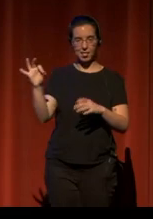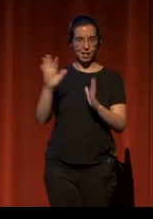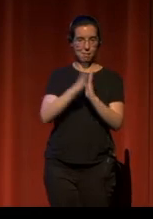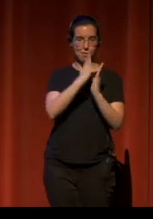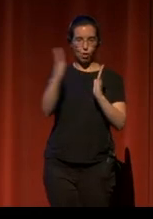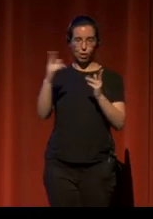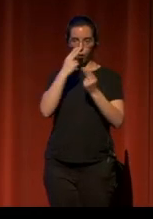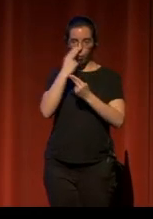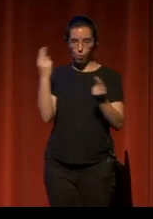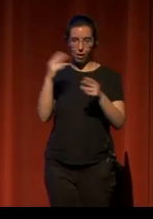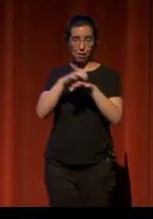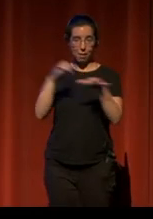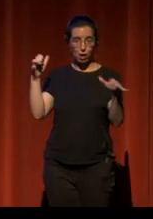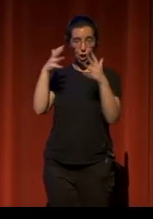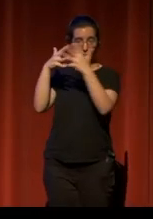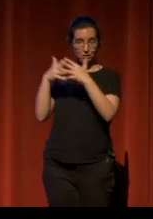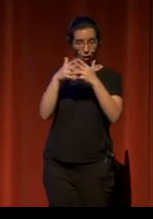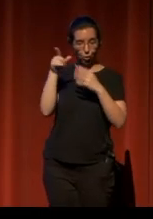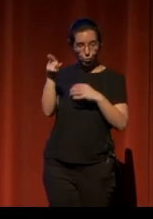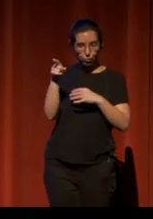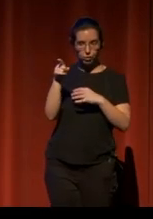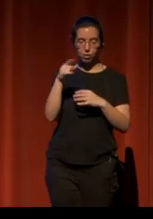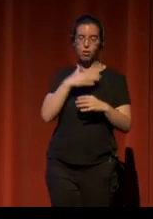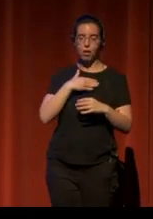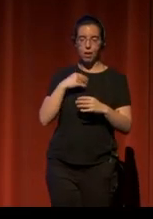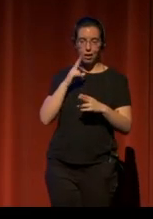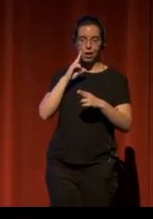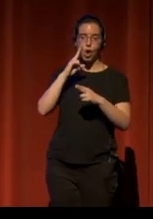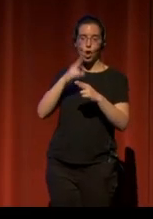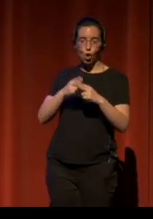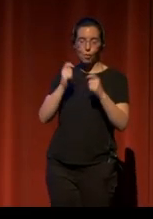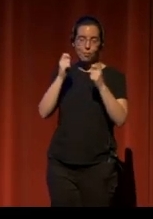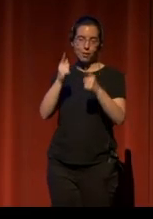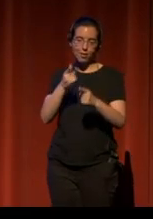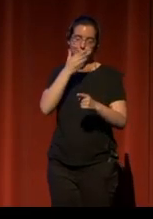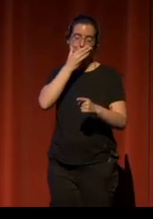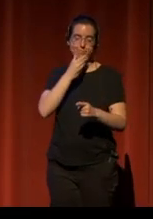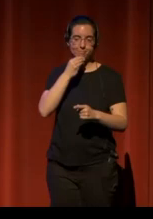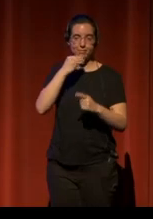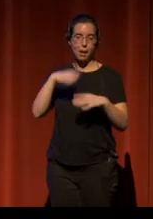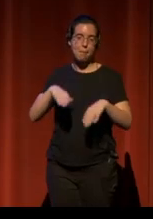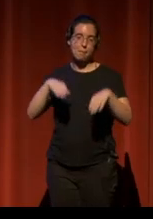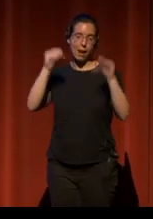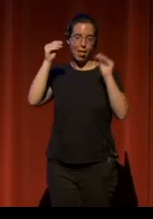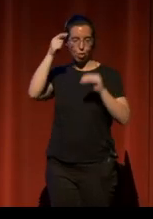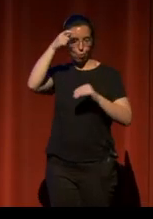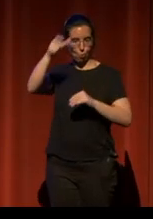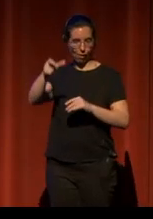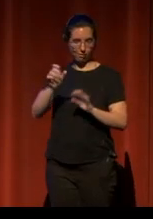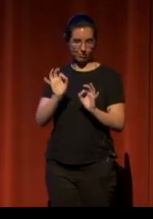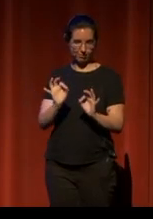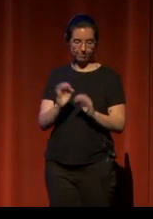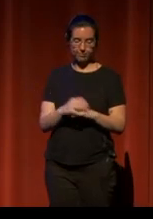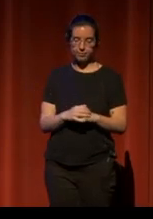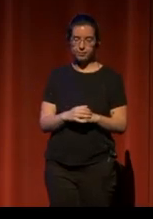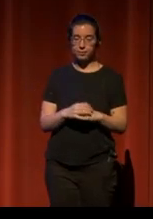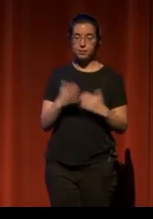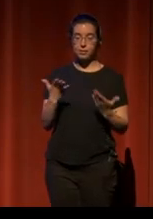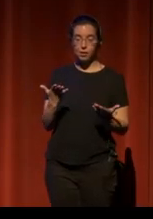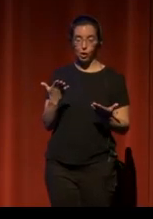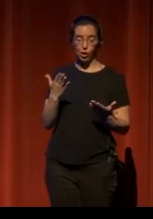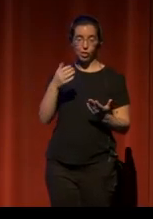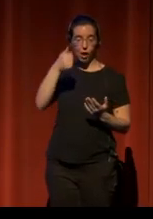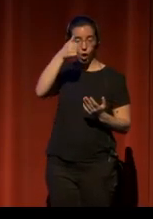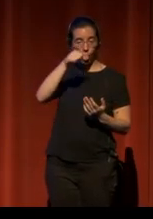cuales estaban en Estados Unidos y le quiso llamar románticamente Palacios del pueblo no Bueno pues en este sentido kleinenberg